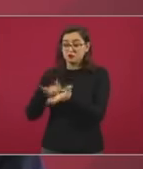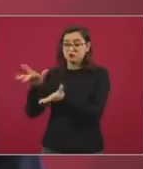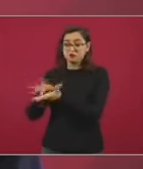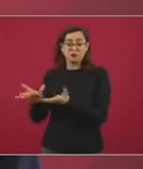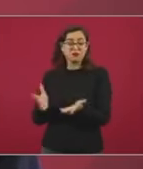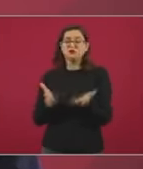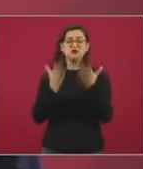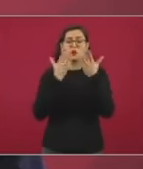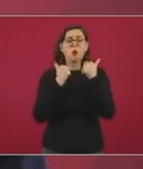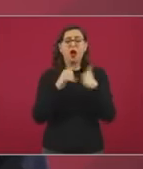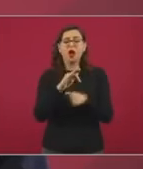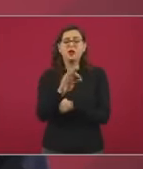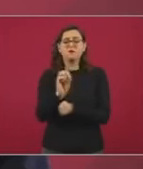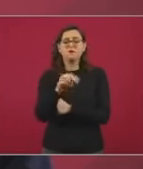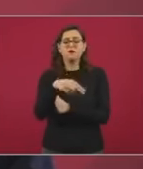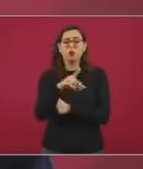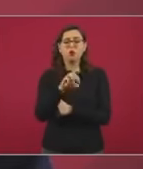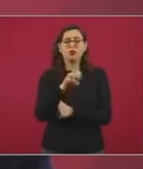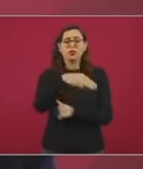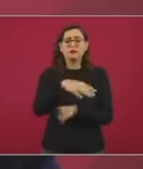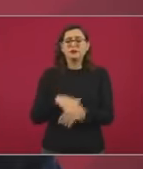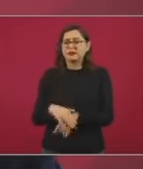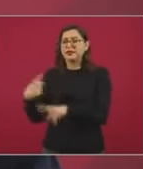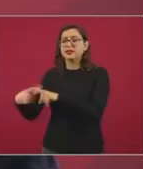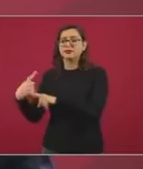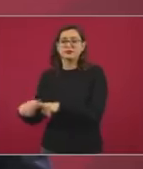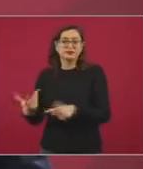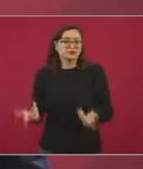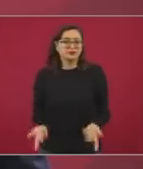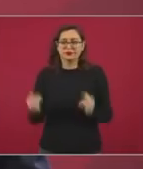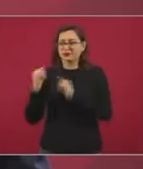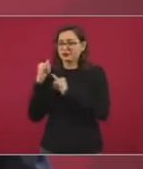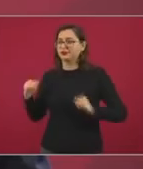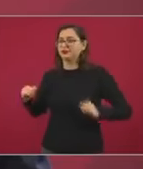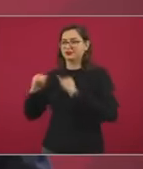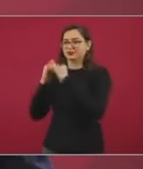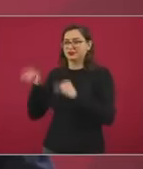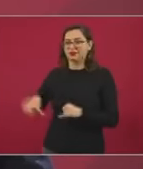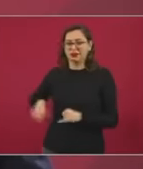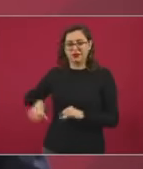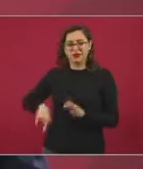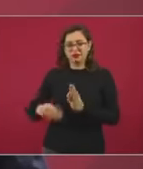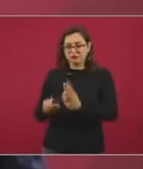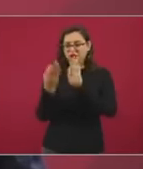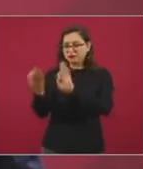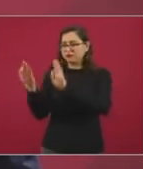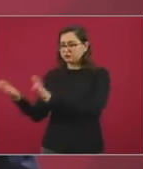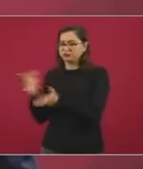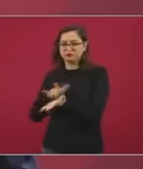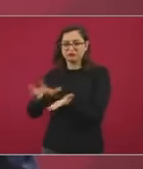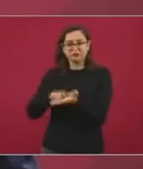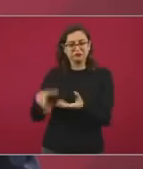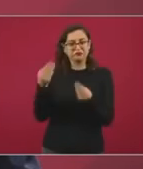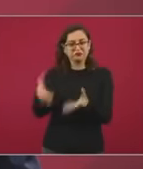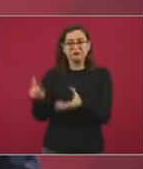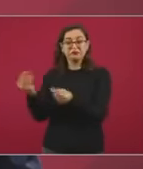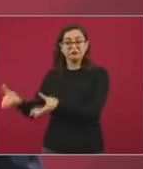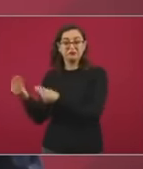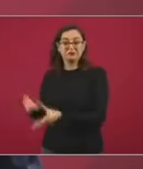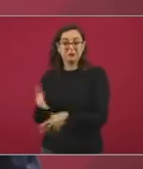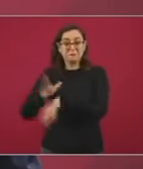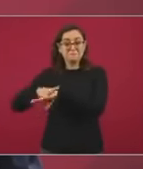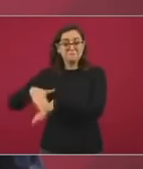Fonden. ¿Quién apoya? Pues directamente las dependencias, y muchísimo más que lo